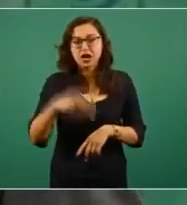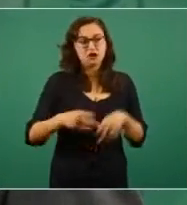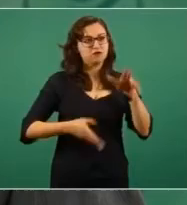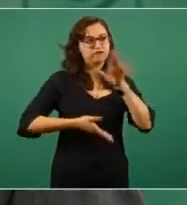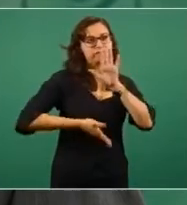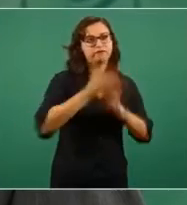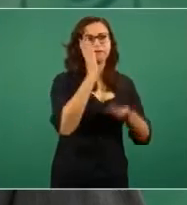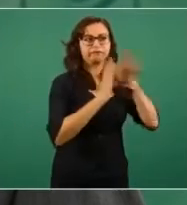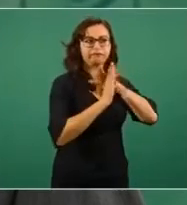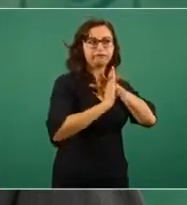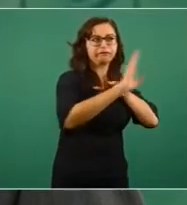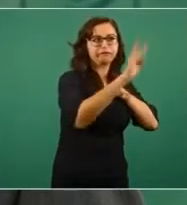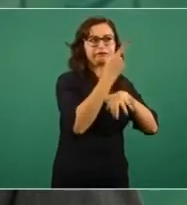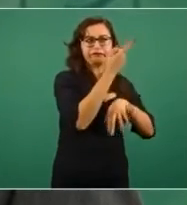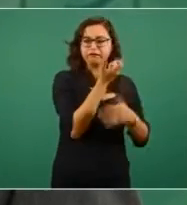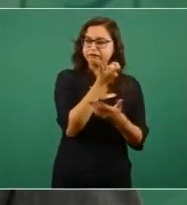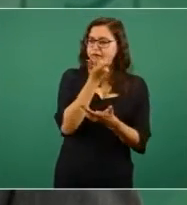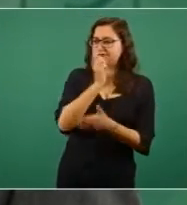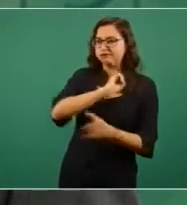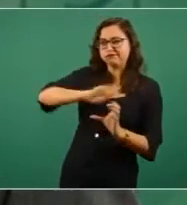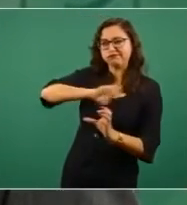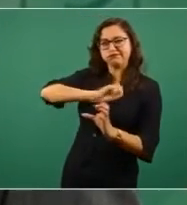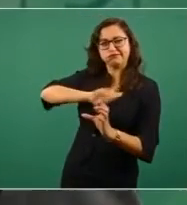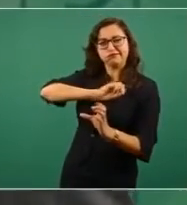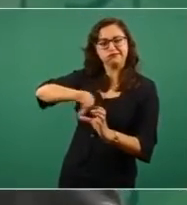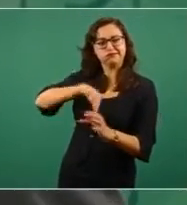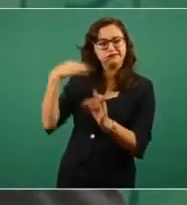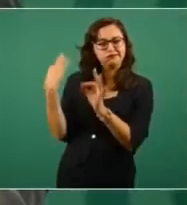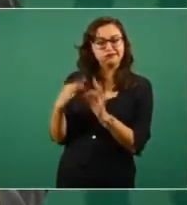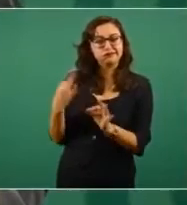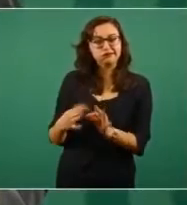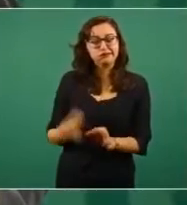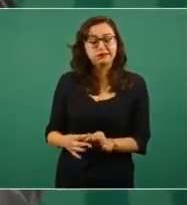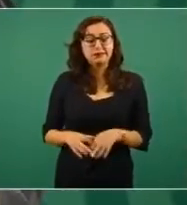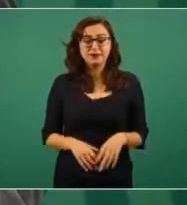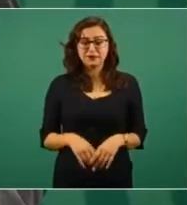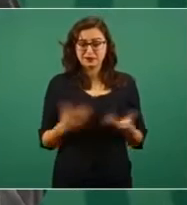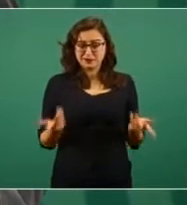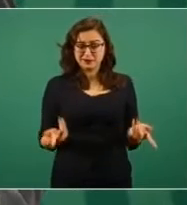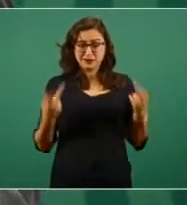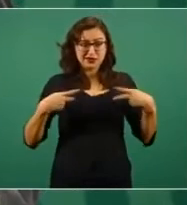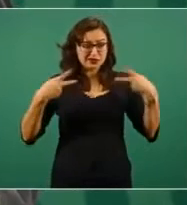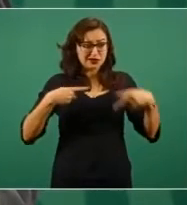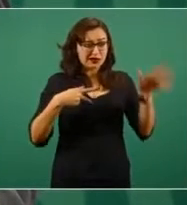Si el pueblo de México fuese un pueblo flojo, un pueblo indolente, no saldría adelante en ninguna parte.